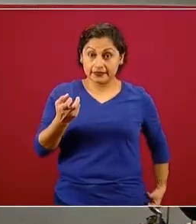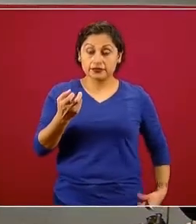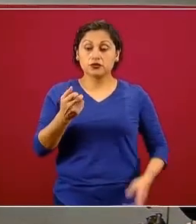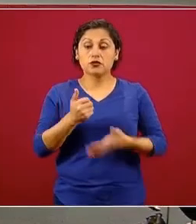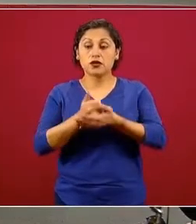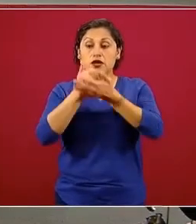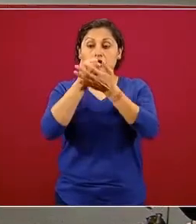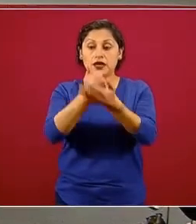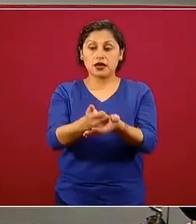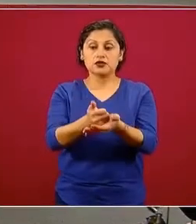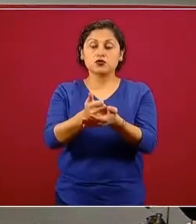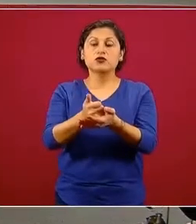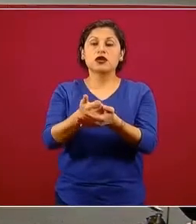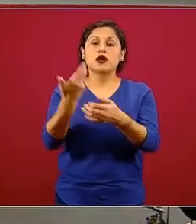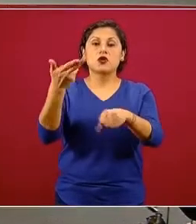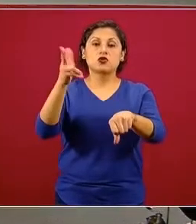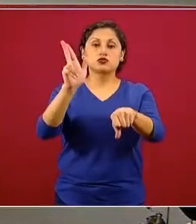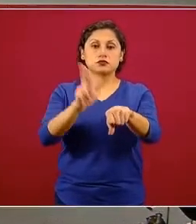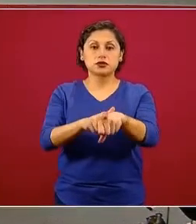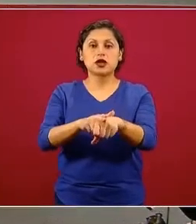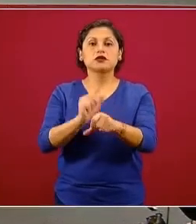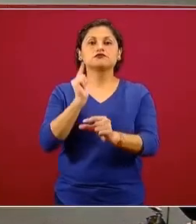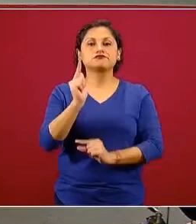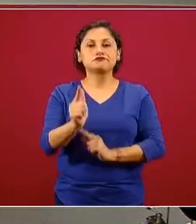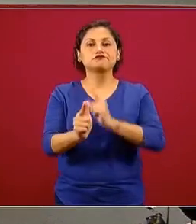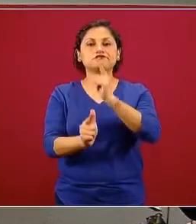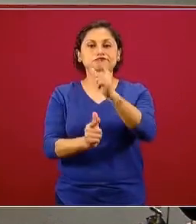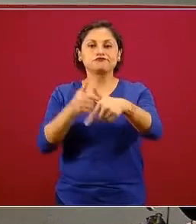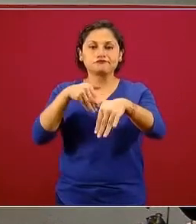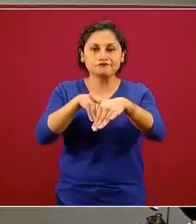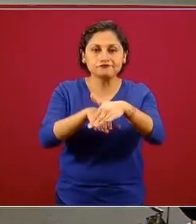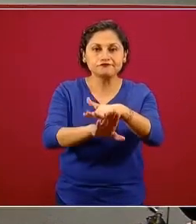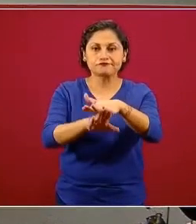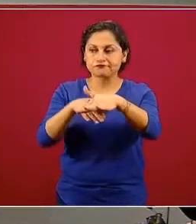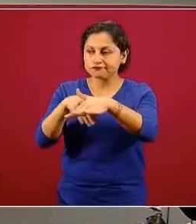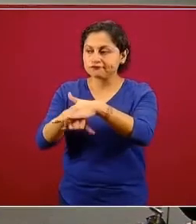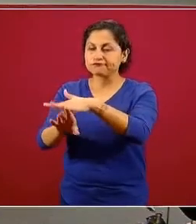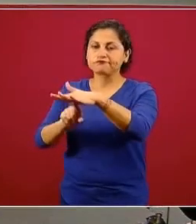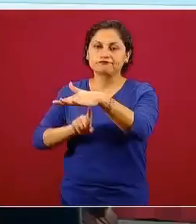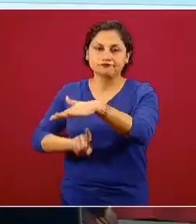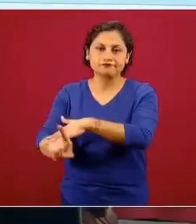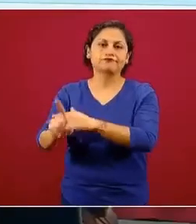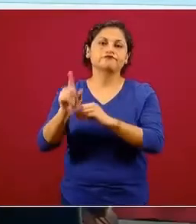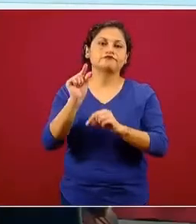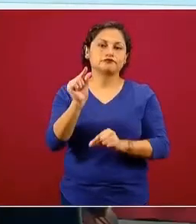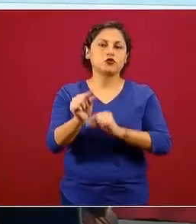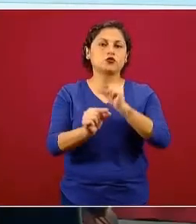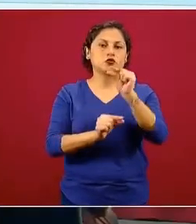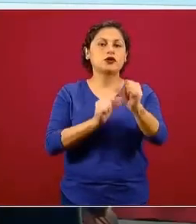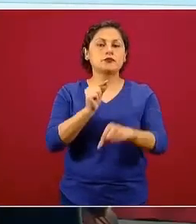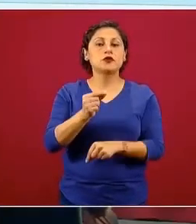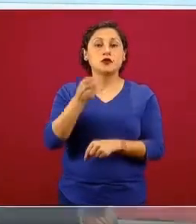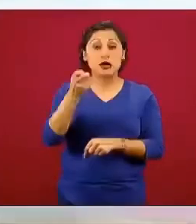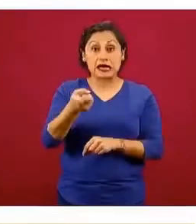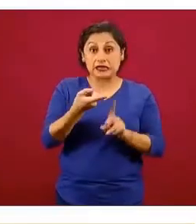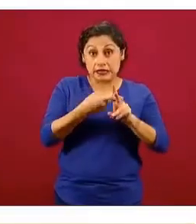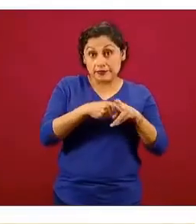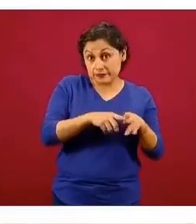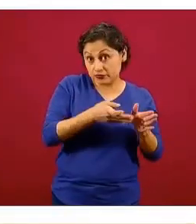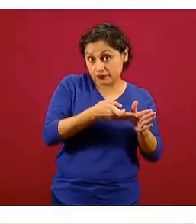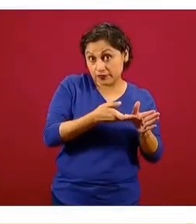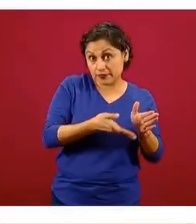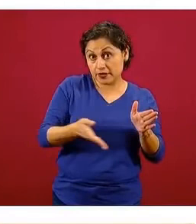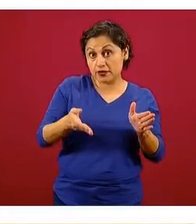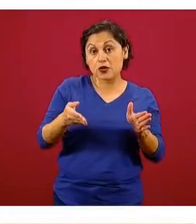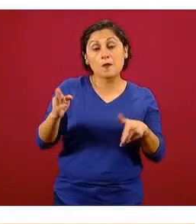se saturen los hospitales. Y simultáneamente, que lo planeamos desde febrero, lo empezamos a ejecutar en marzo, empezamos a expandir